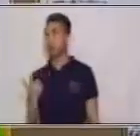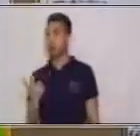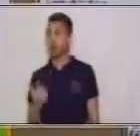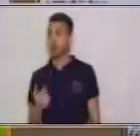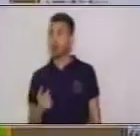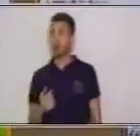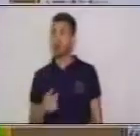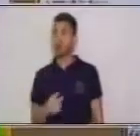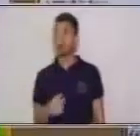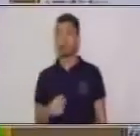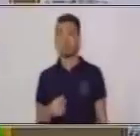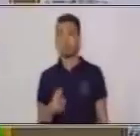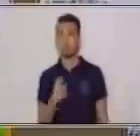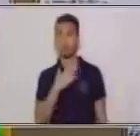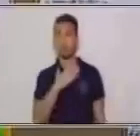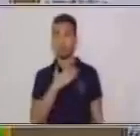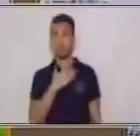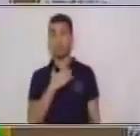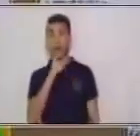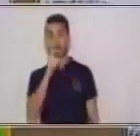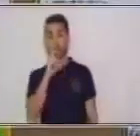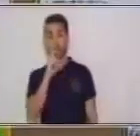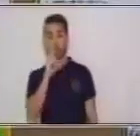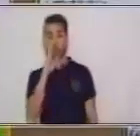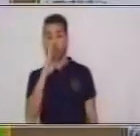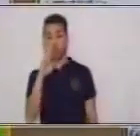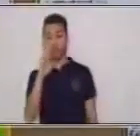que se forma con dos palabras simples,